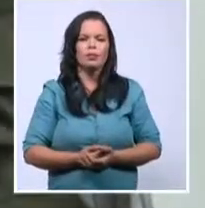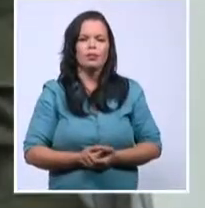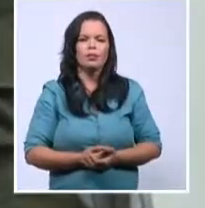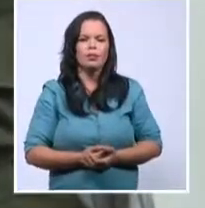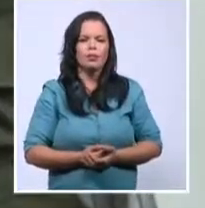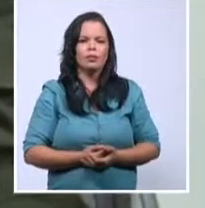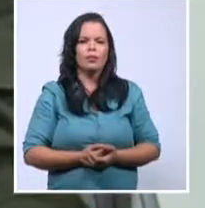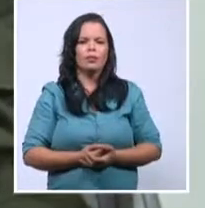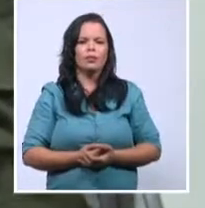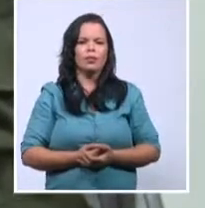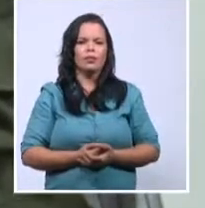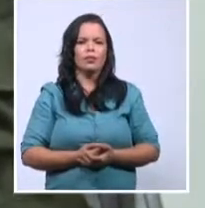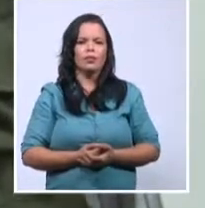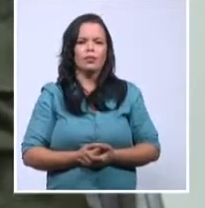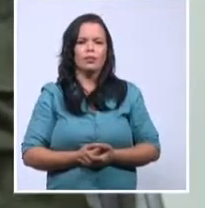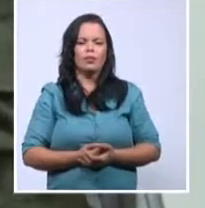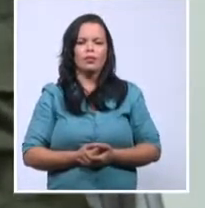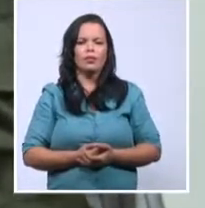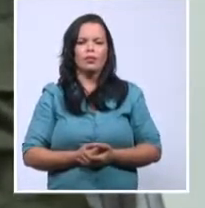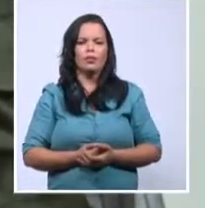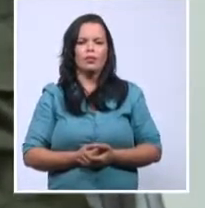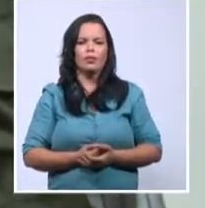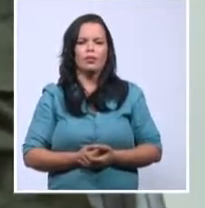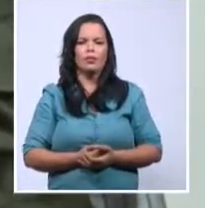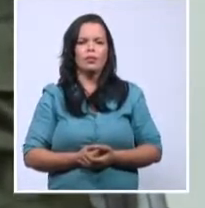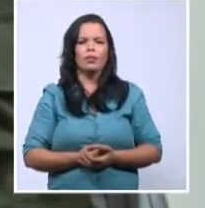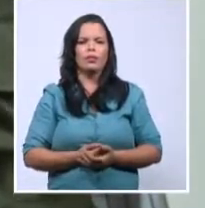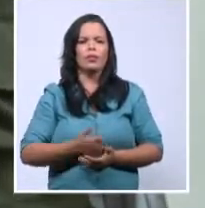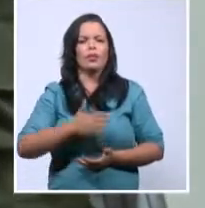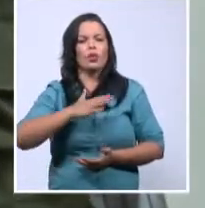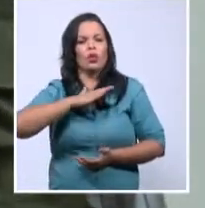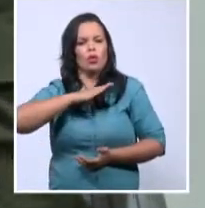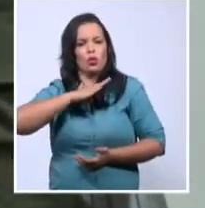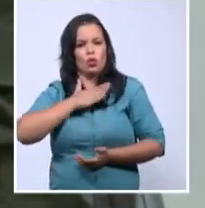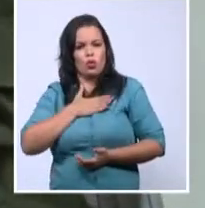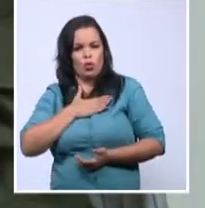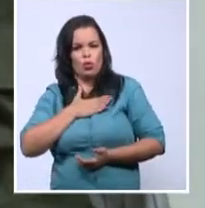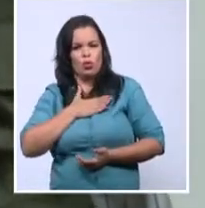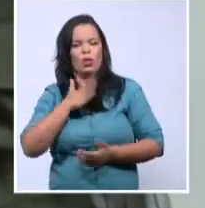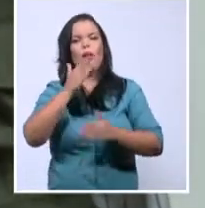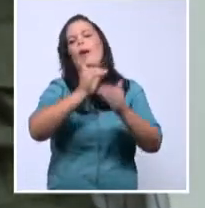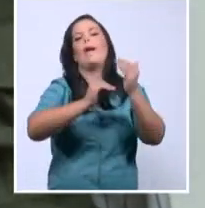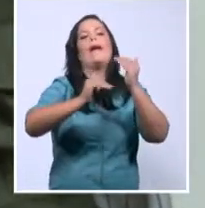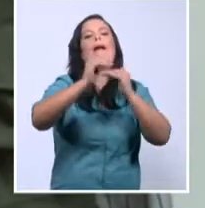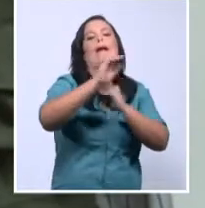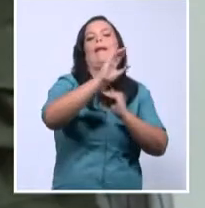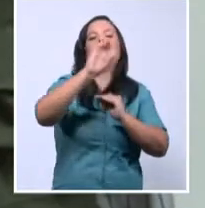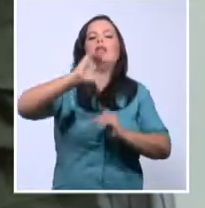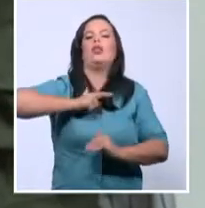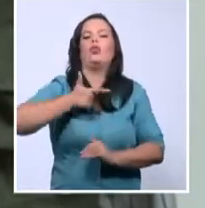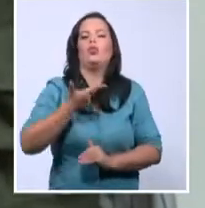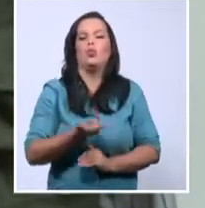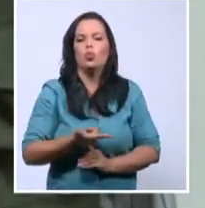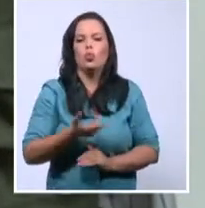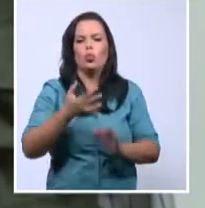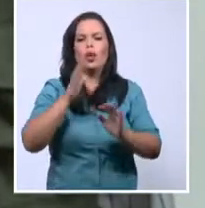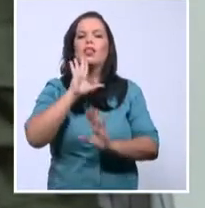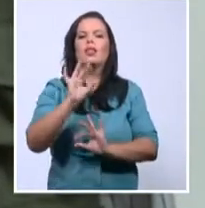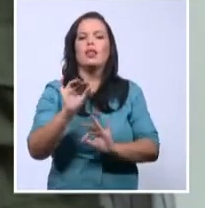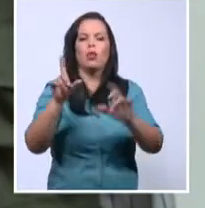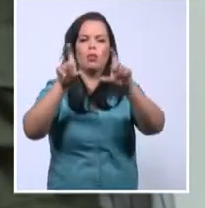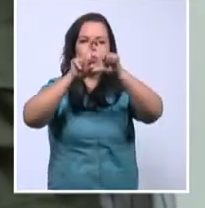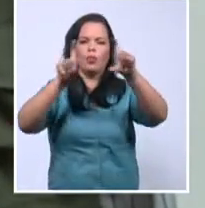Para nosotros, no por gusto, la nota informativa del Ministerio de Cultura termina diciendo que no nos entendemos, que es una frase del titán de bronce de Antonio